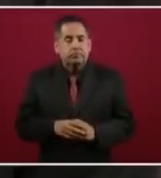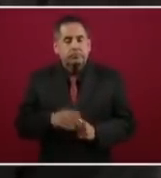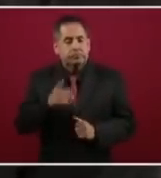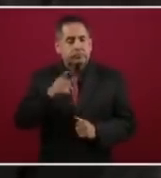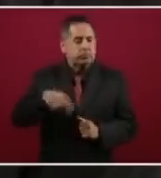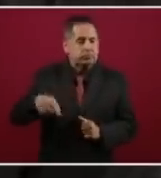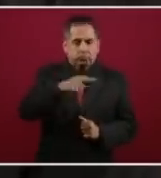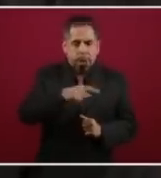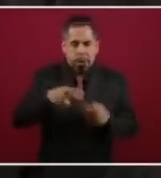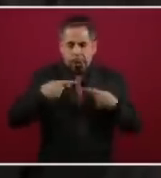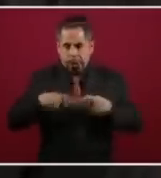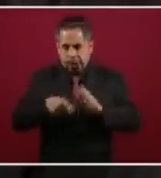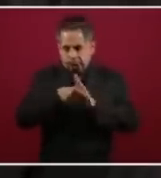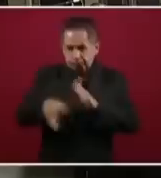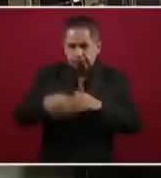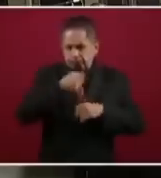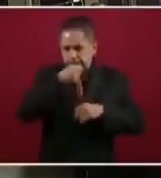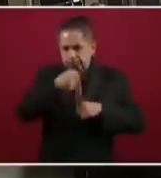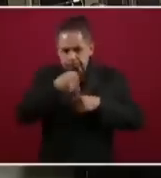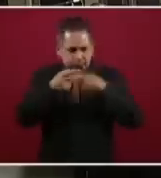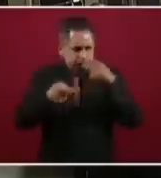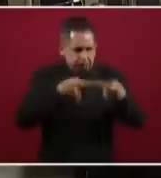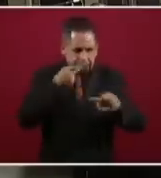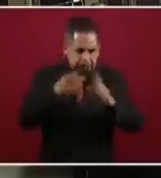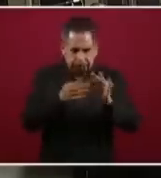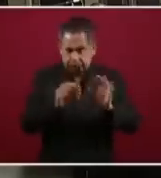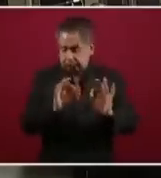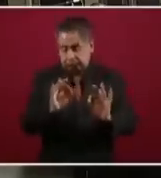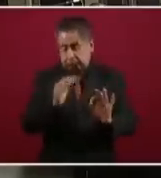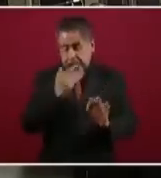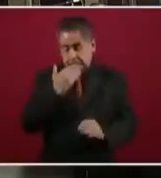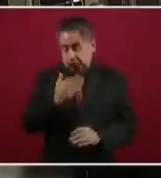son periodistas y muy buenos,